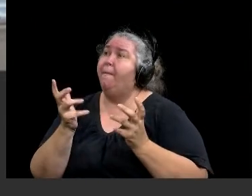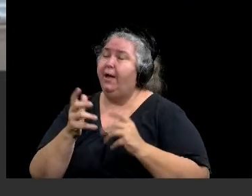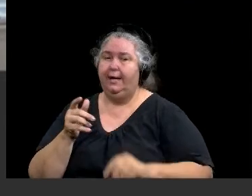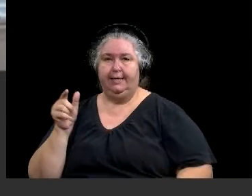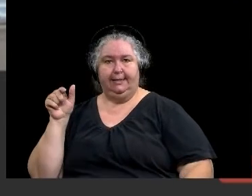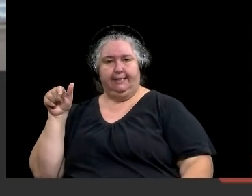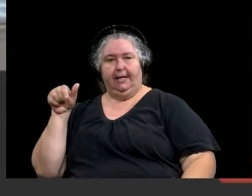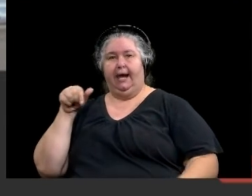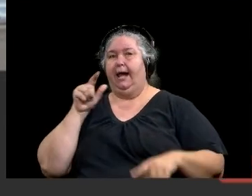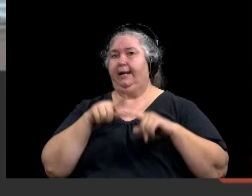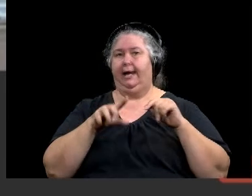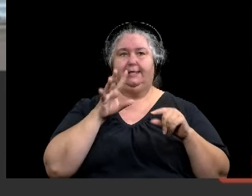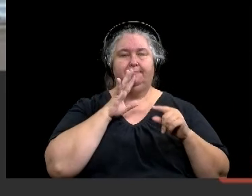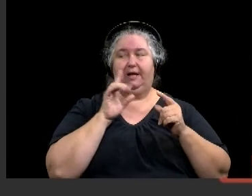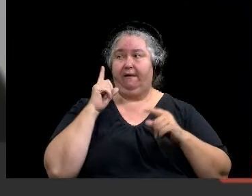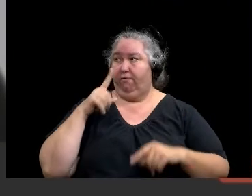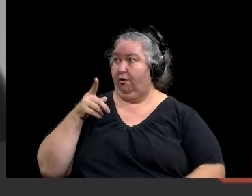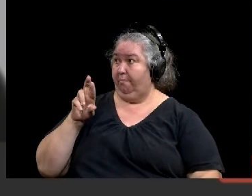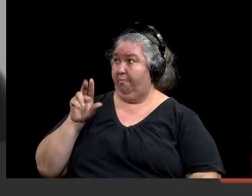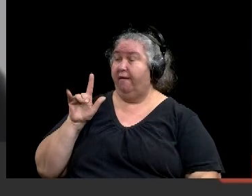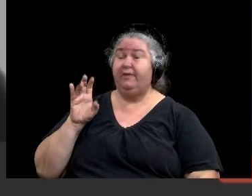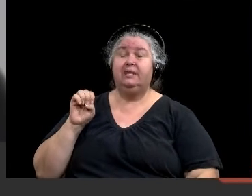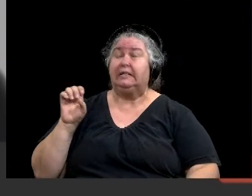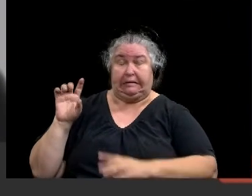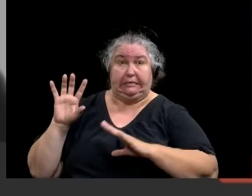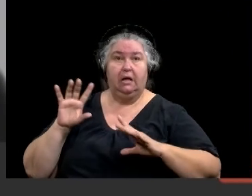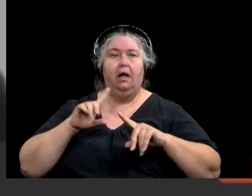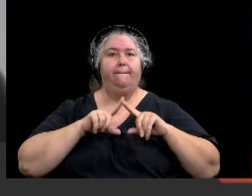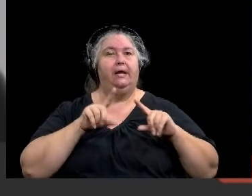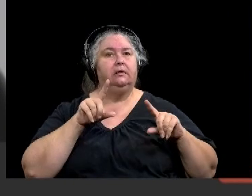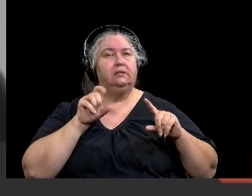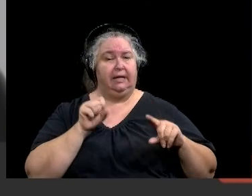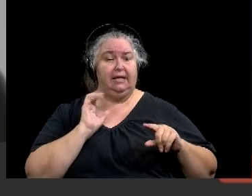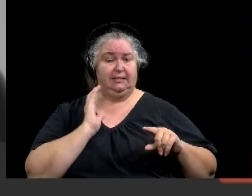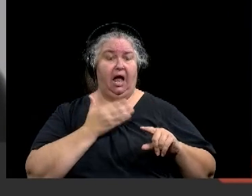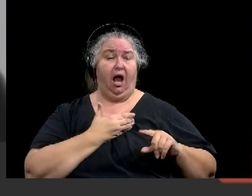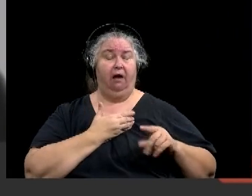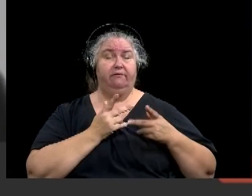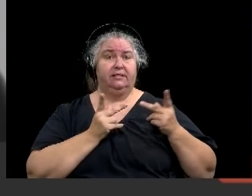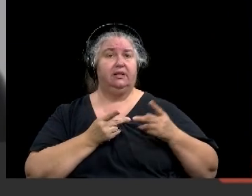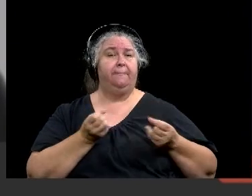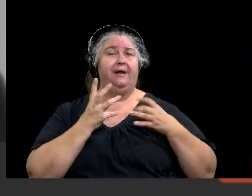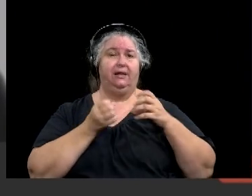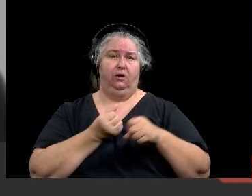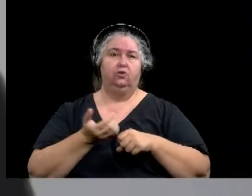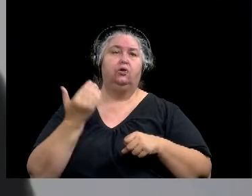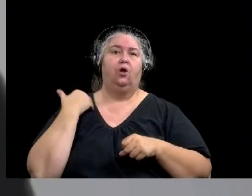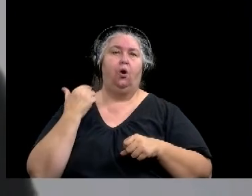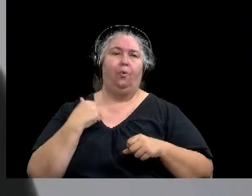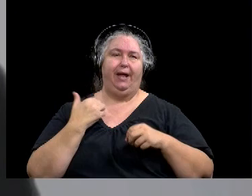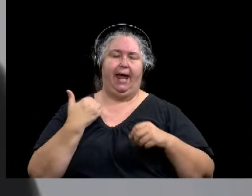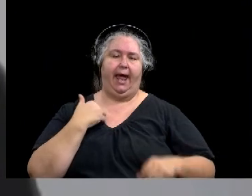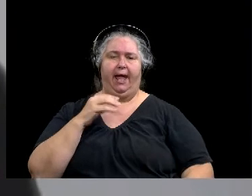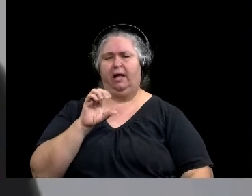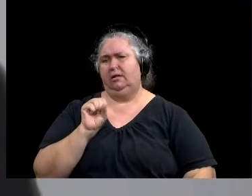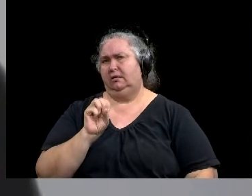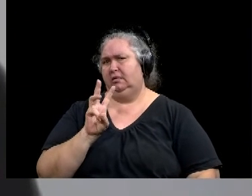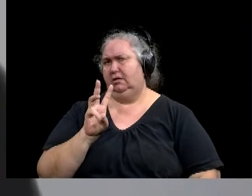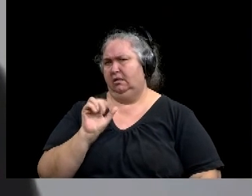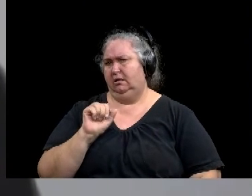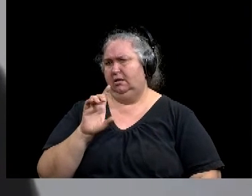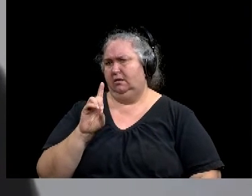no puedo hablar de la ascensión progres pero aquí en nuestra facilidad tenemos un programa